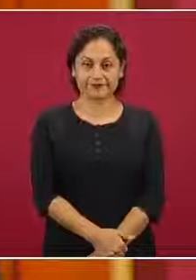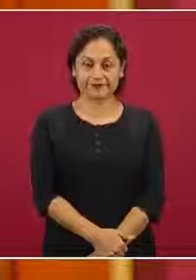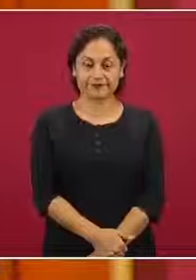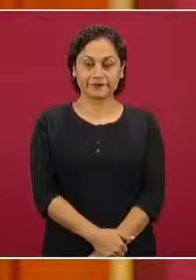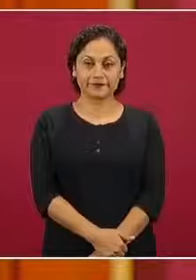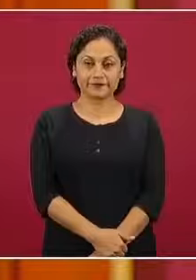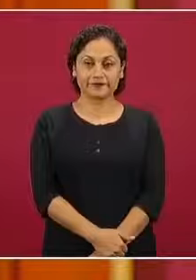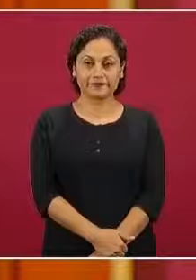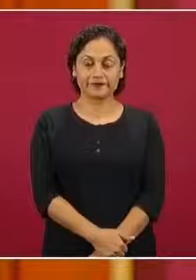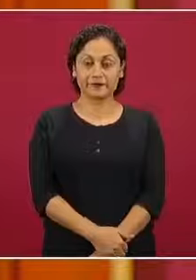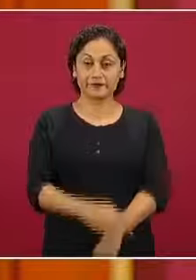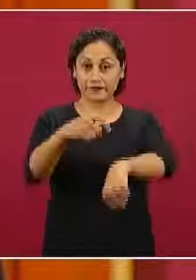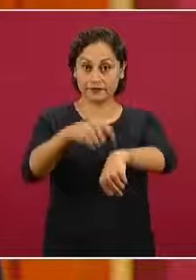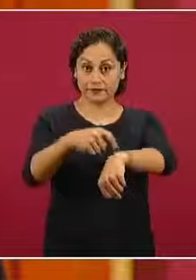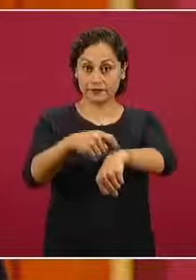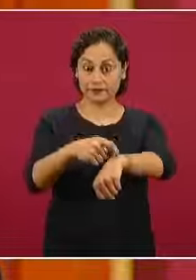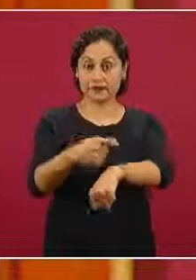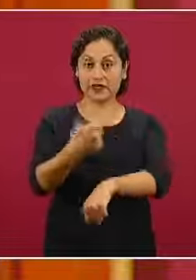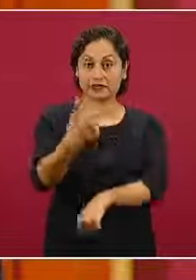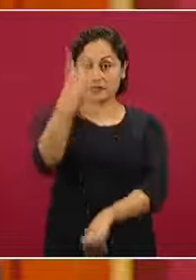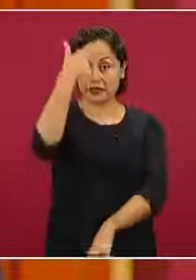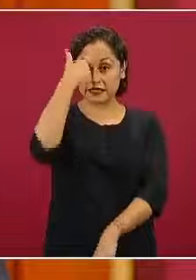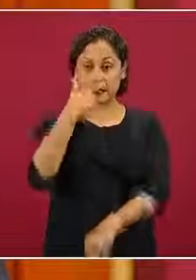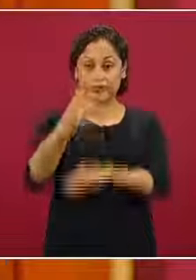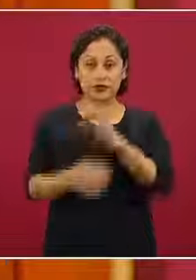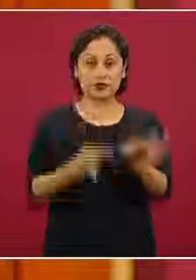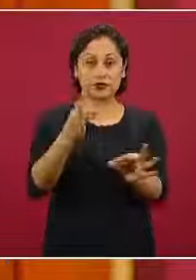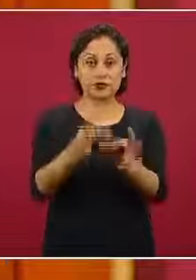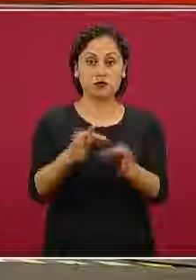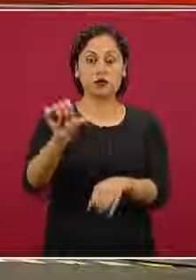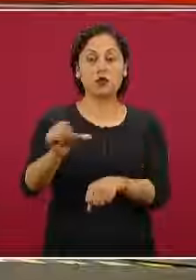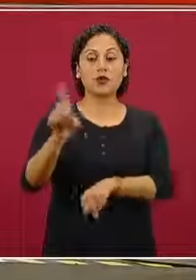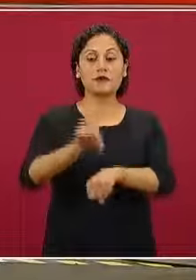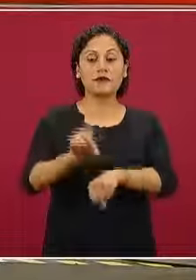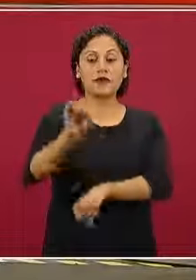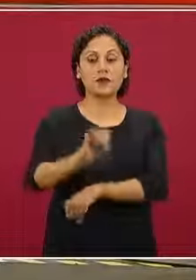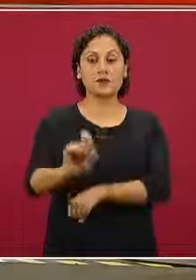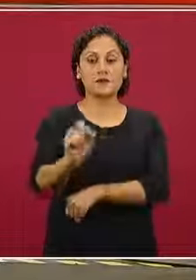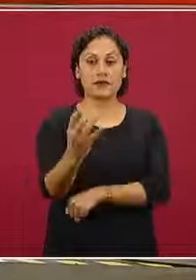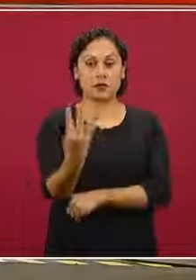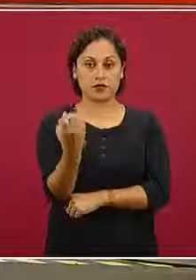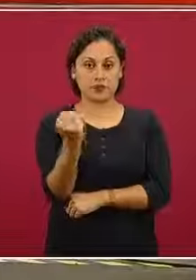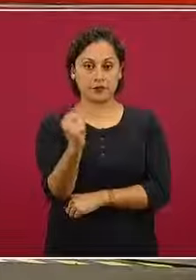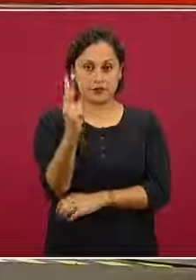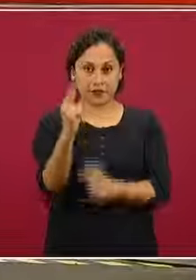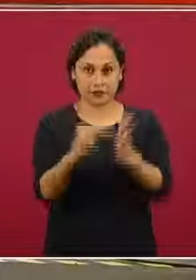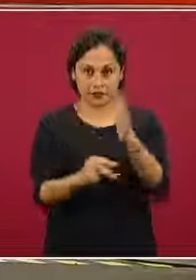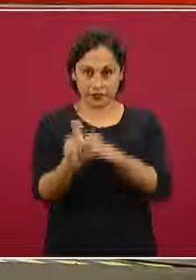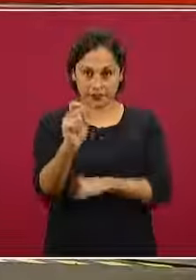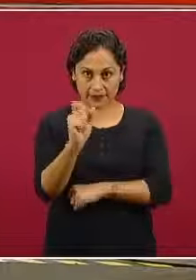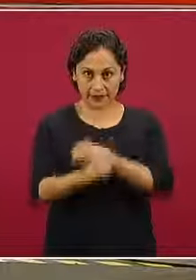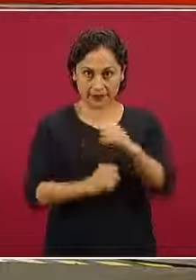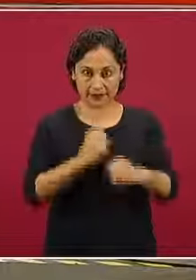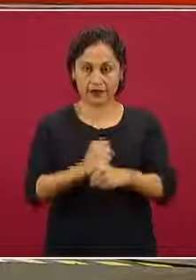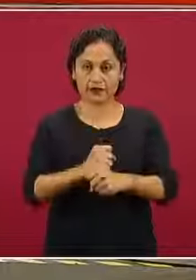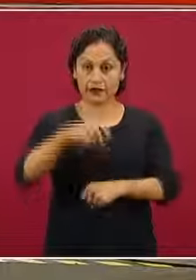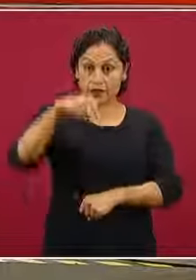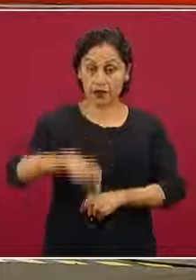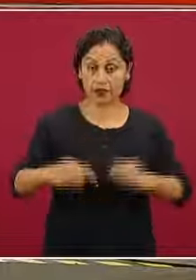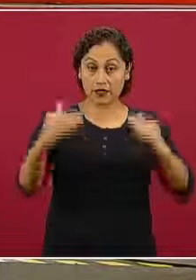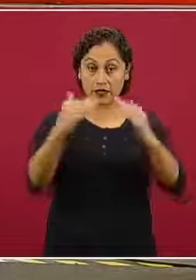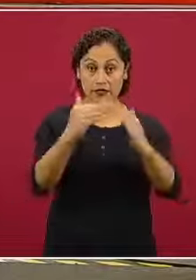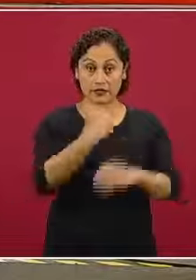Muy buenas noches, son las 19 horas en punto del jueves 24 de septiembre de 2020. Estamos en el Palacio Nacional de México, en